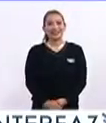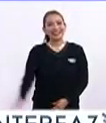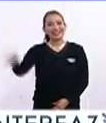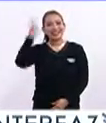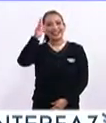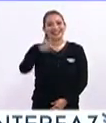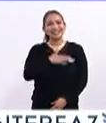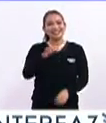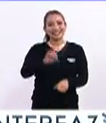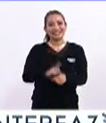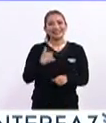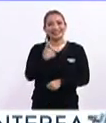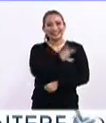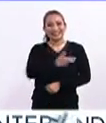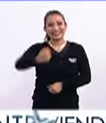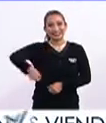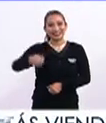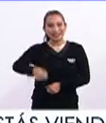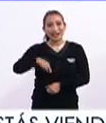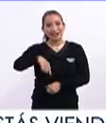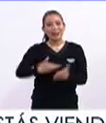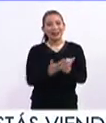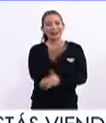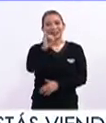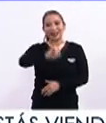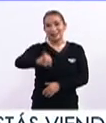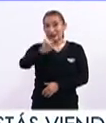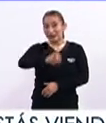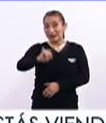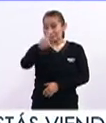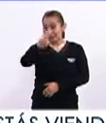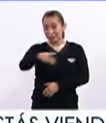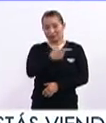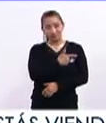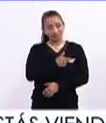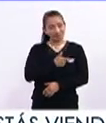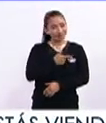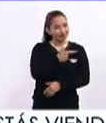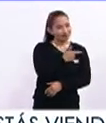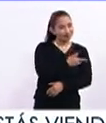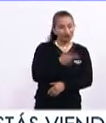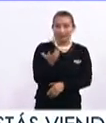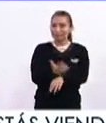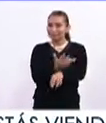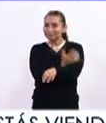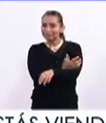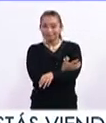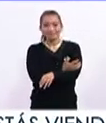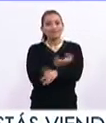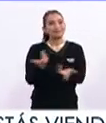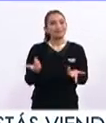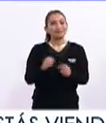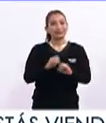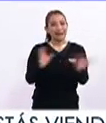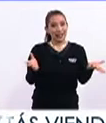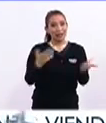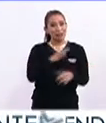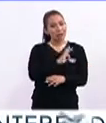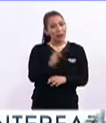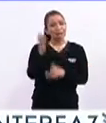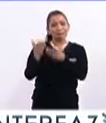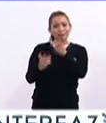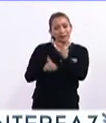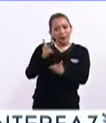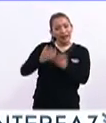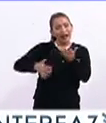Hola, ¿qué tal? Muy buenos días, qué gusto saludarlos esta mañana de jueves. Es un verdadero placer que nos acompañen, por supuesto, poder